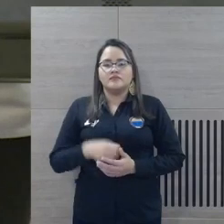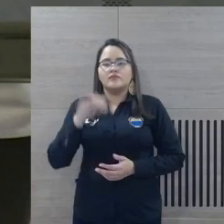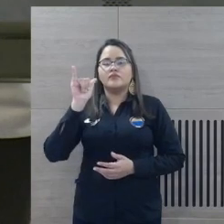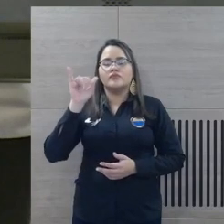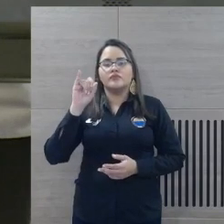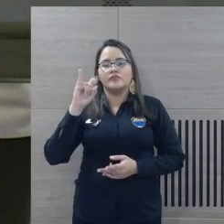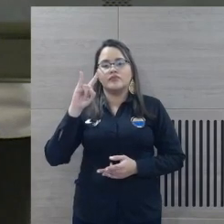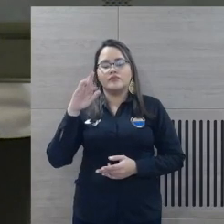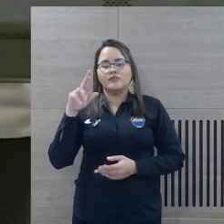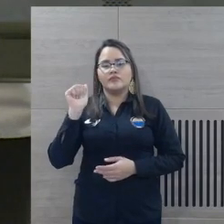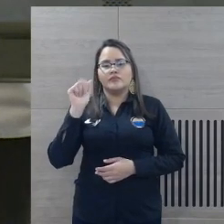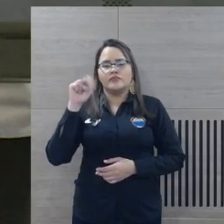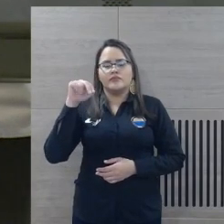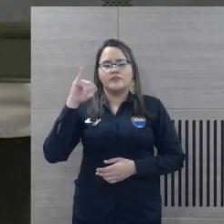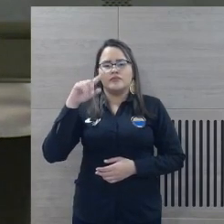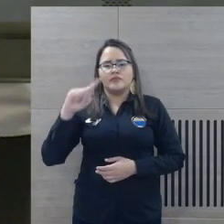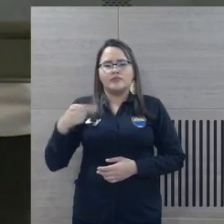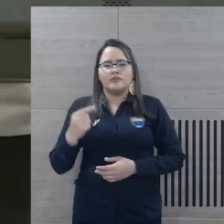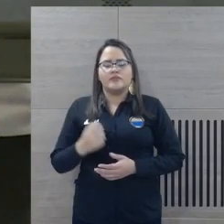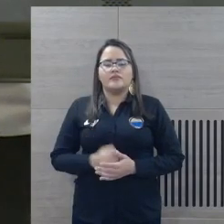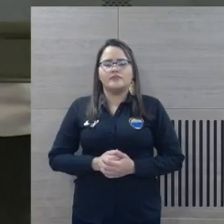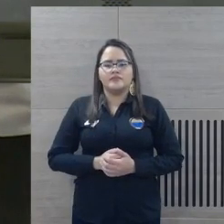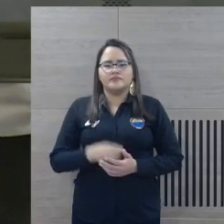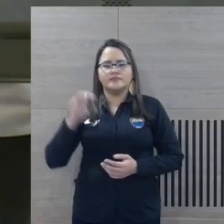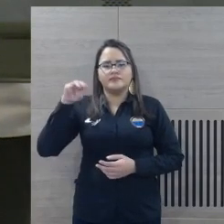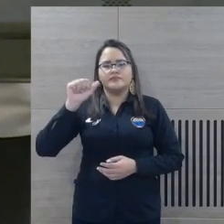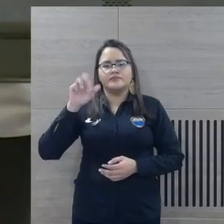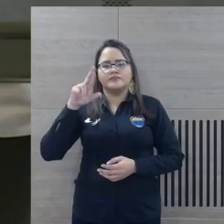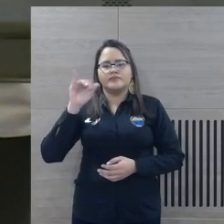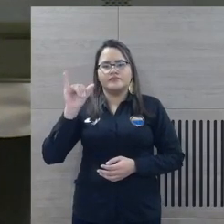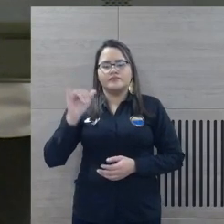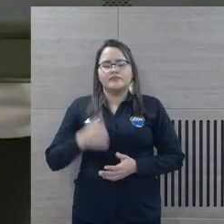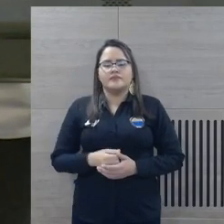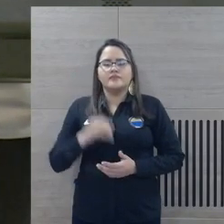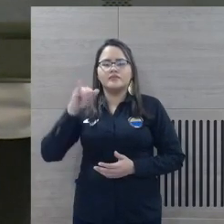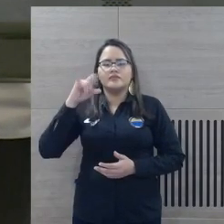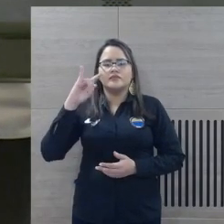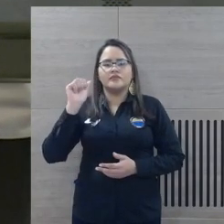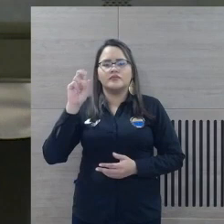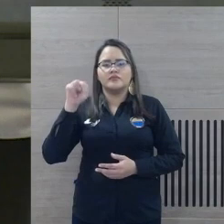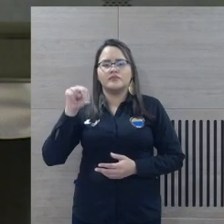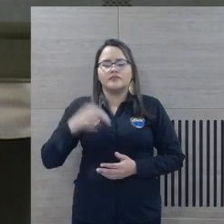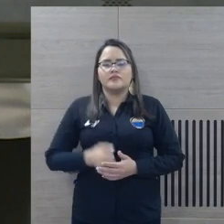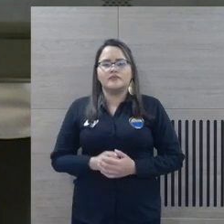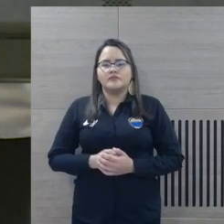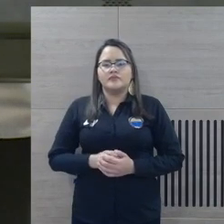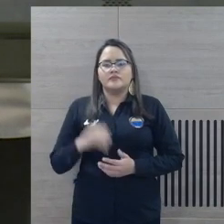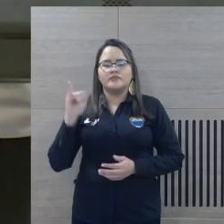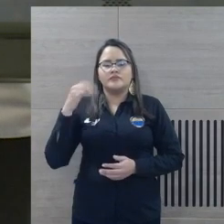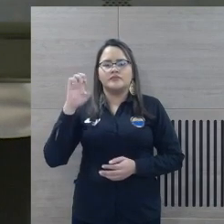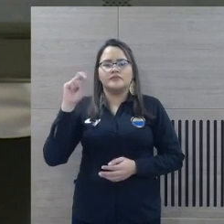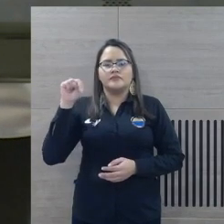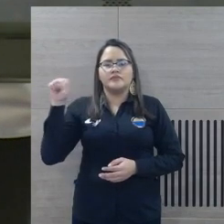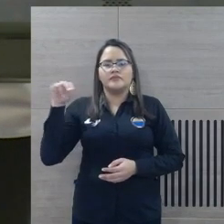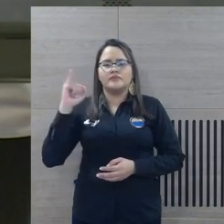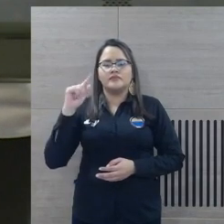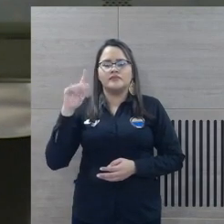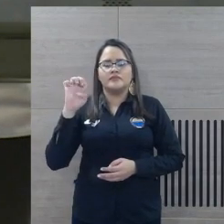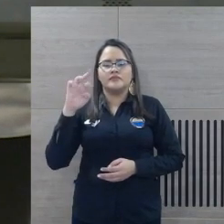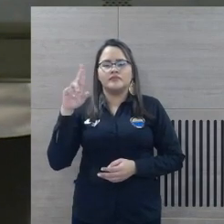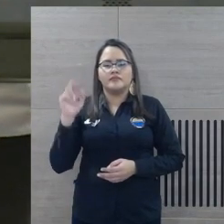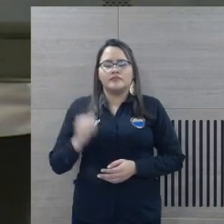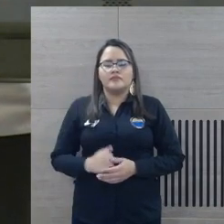Díaz. Juan David Mejía Núñez. Jennifer Harley Olmos Cuellos. Jesús Manuel Otálora Atencio. José